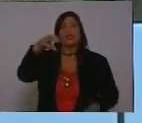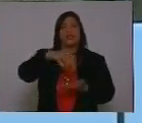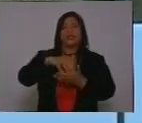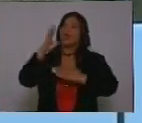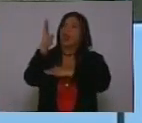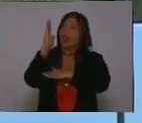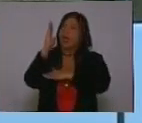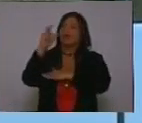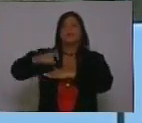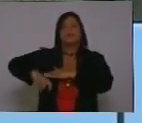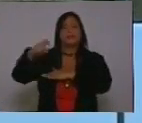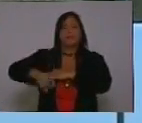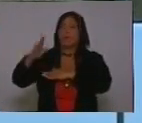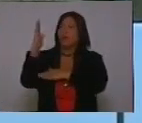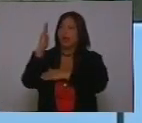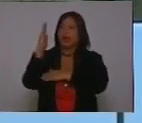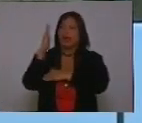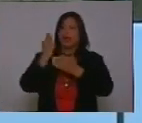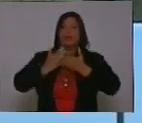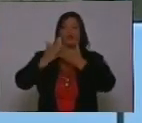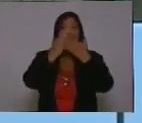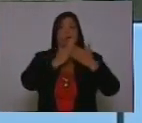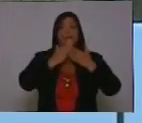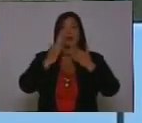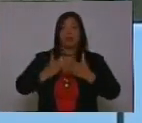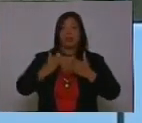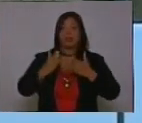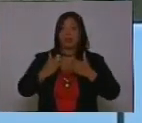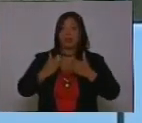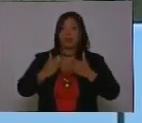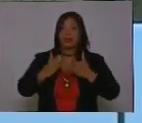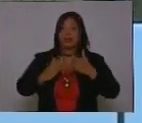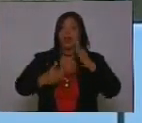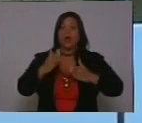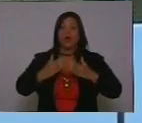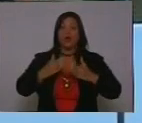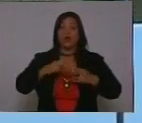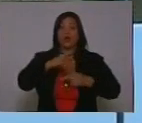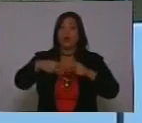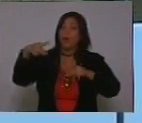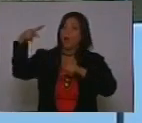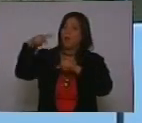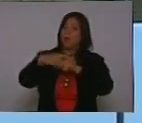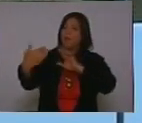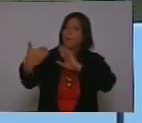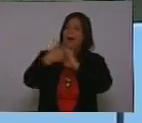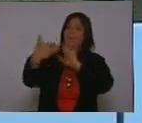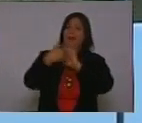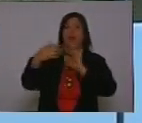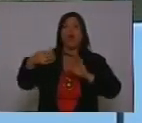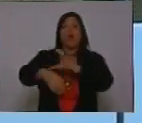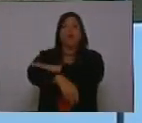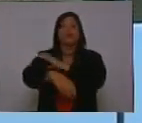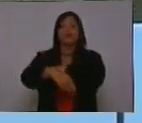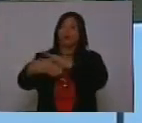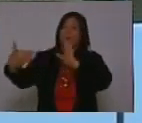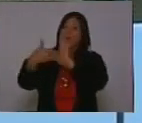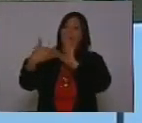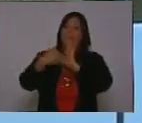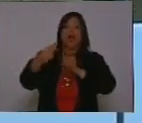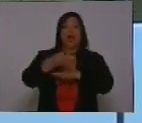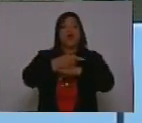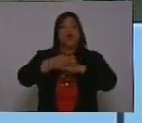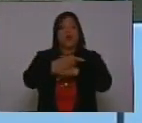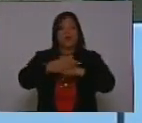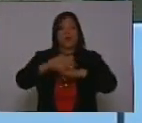Lara, donde nosotros como estudiantes de izquierda somos reprimidos por ese gobierno nefasto de